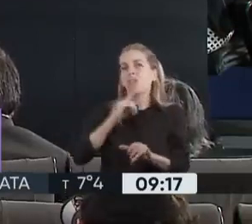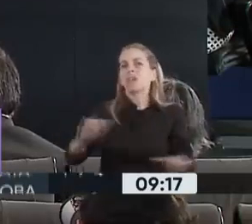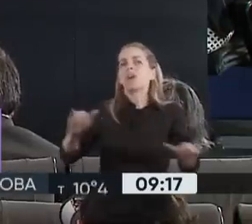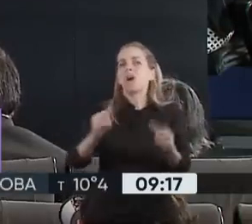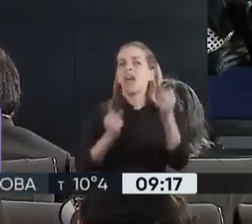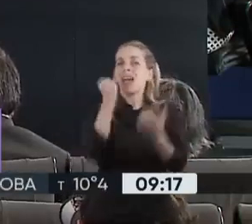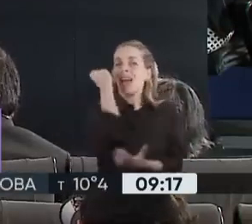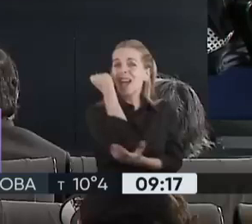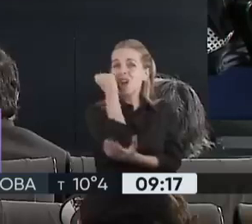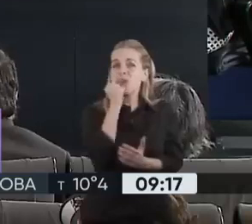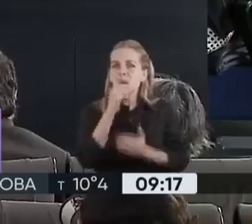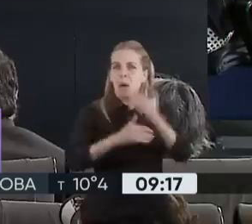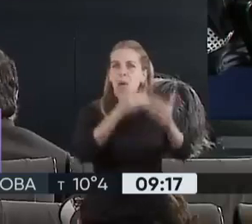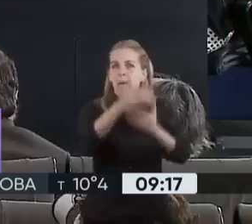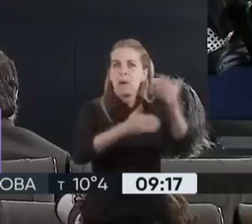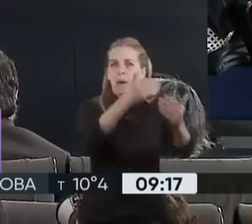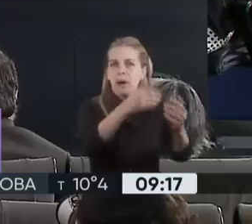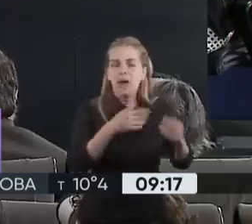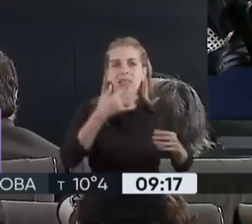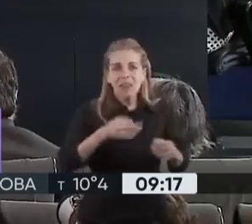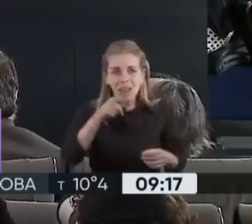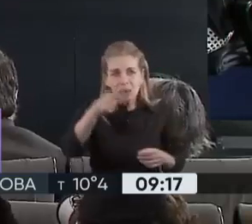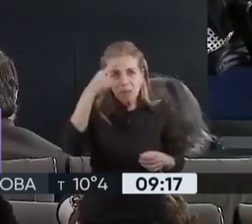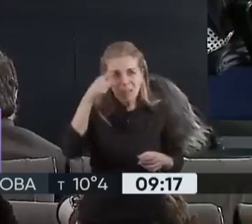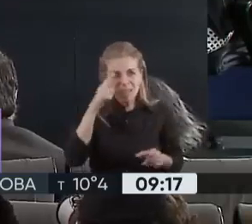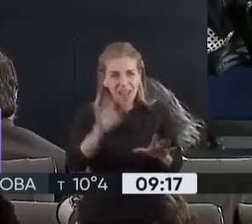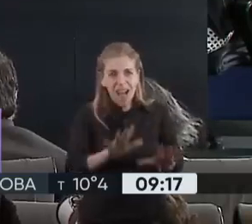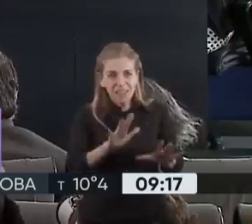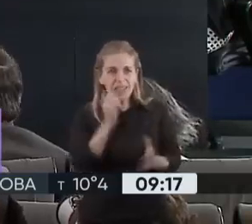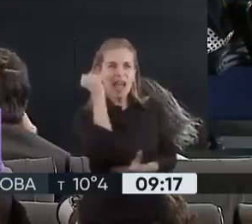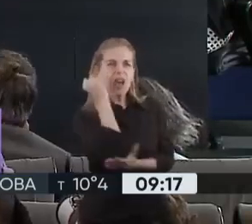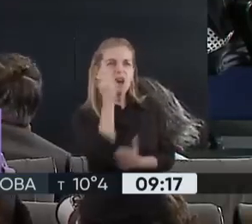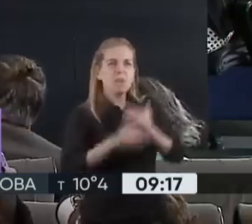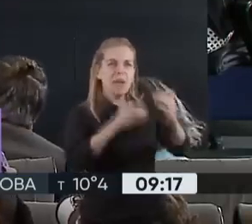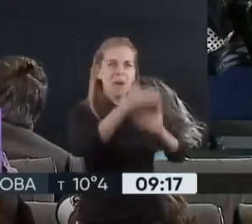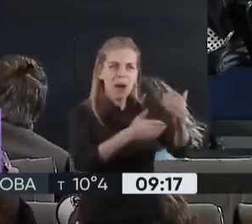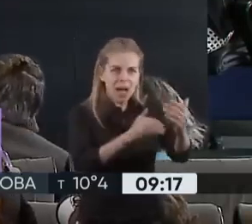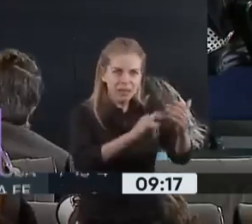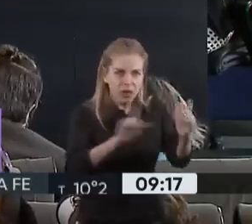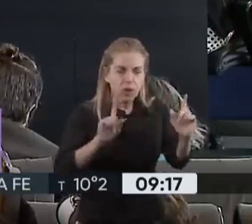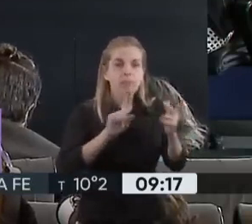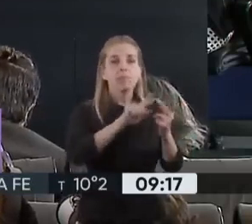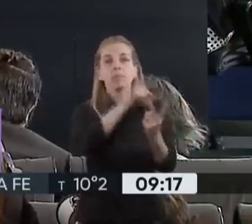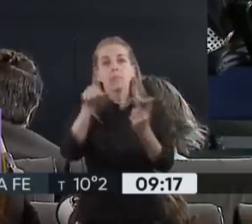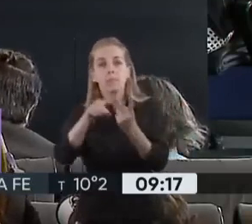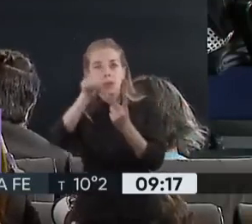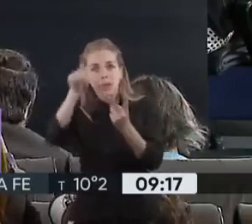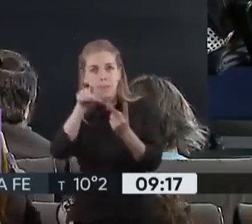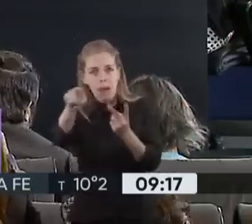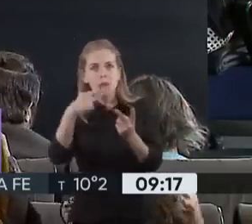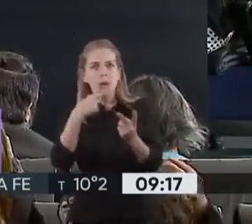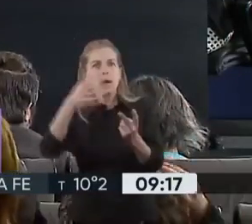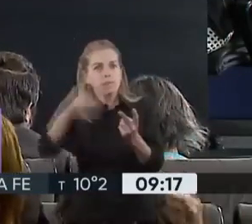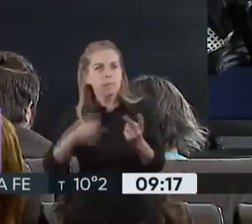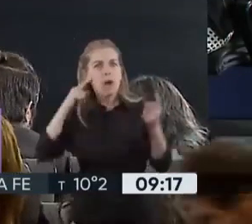usted cree que la argentina hoy económicamente crece mucho eso por un lado y por el otro nos dijo que va a cumplir con las metas que se